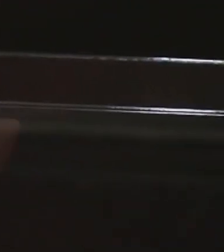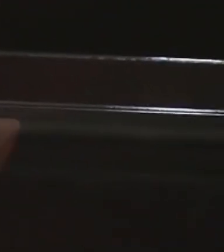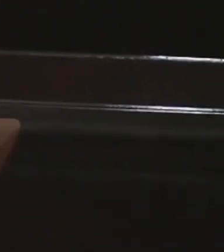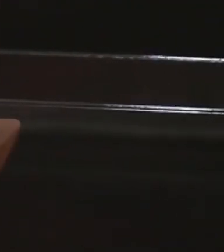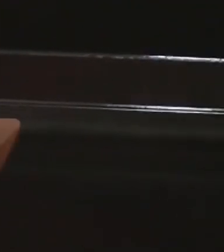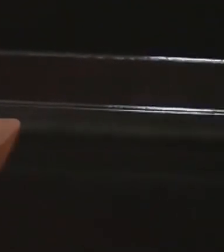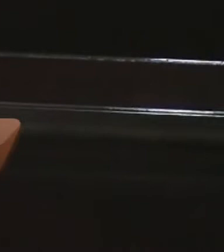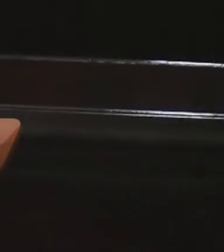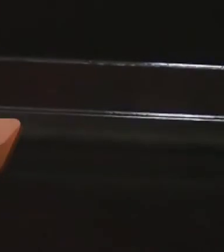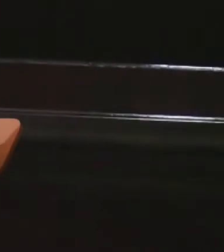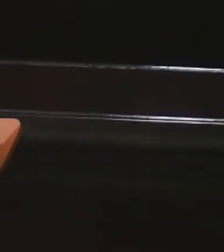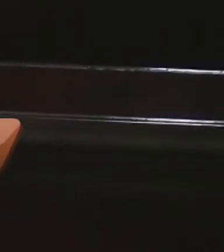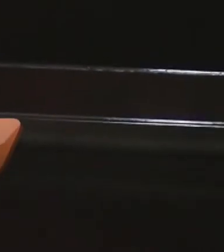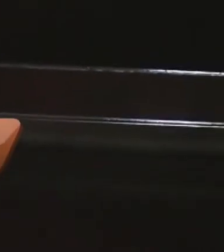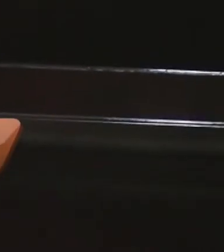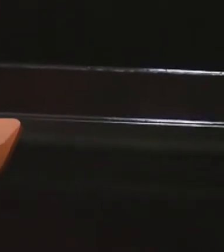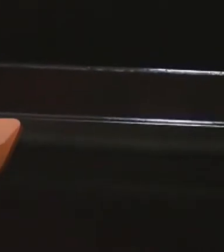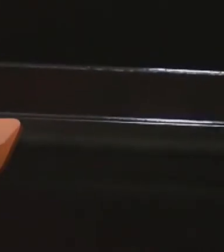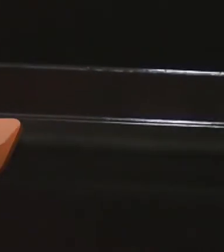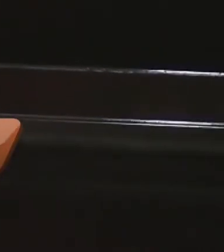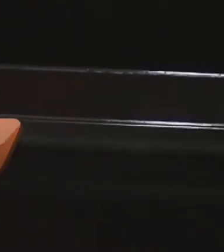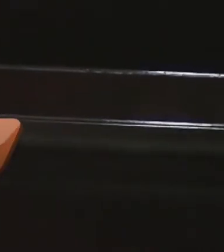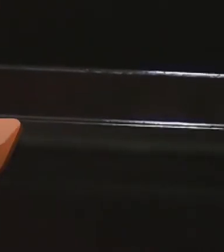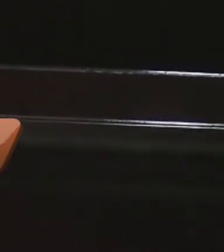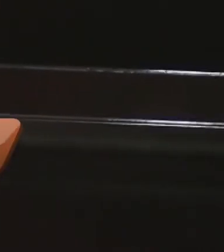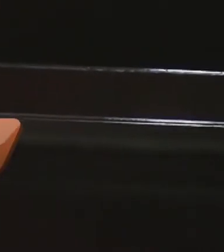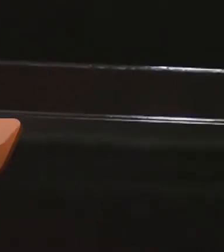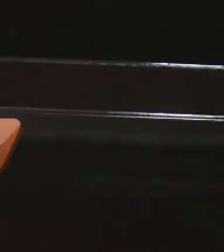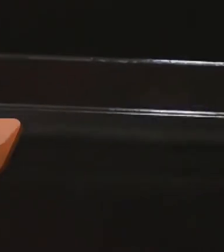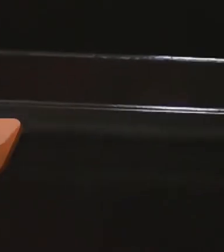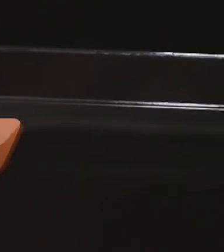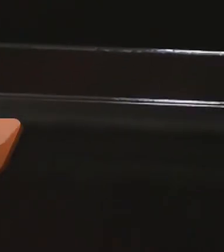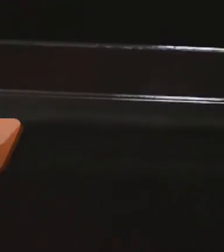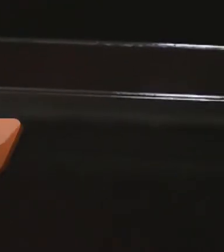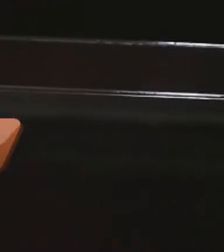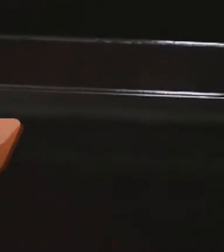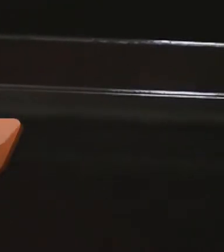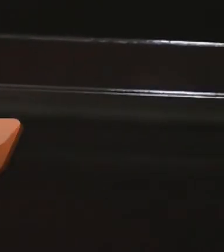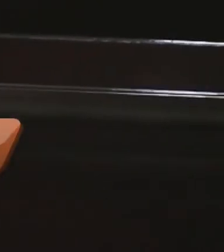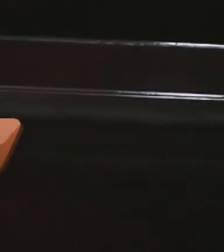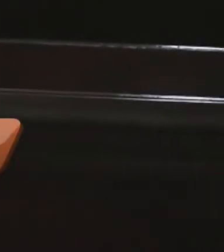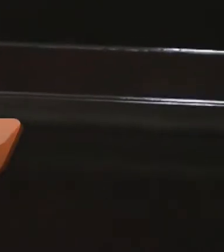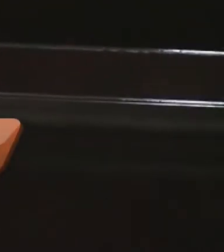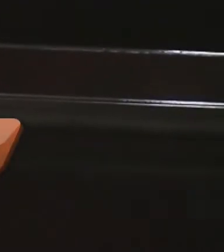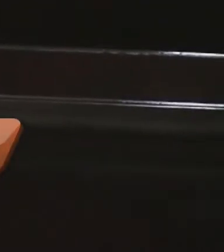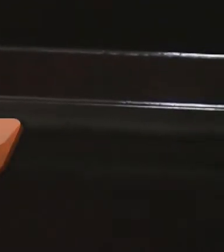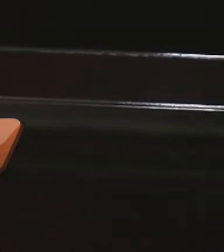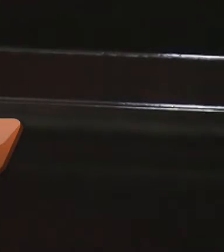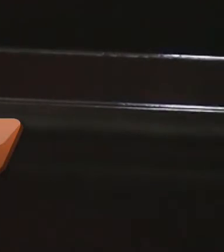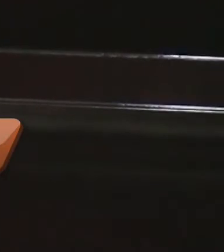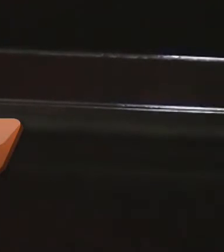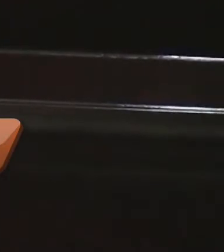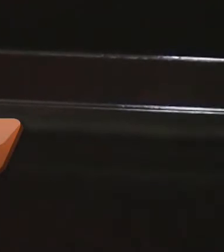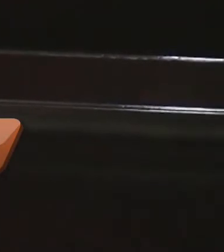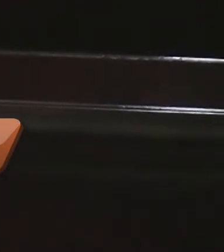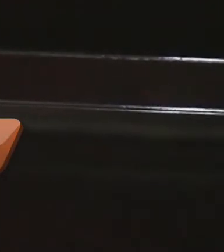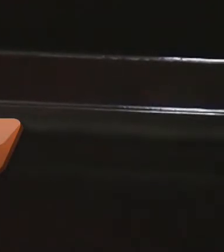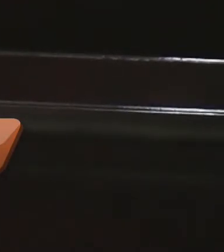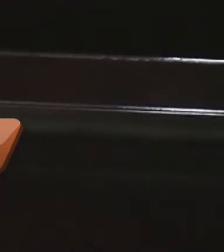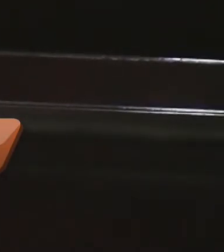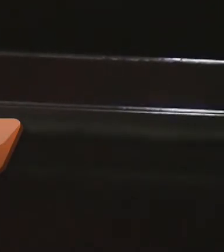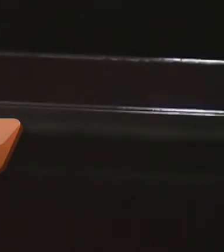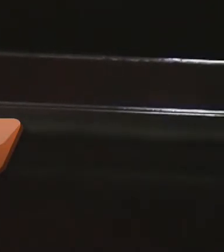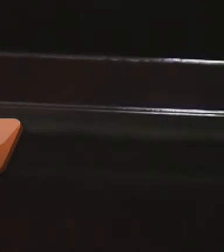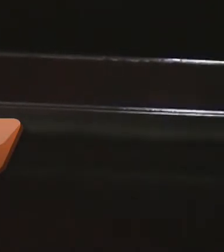Partido Morena, con el tema Chiapas en el contexto del cuarto informe de gobierno del presidente Andrés